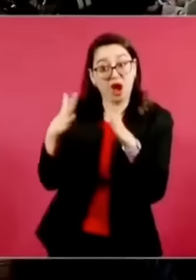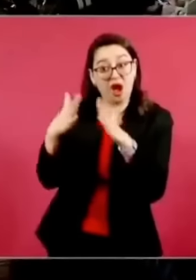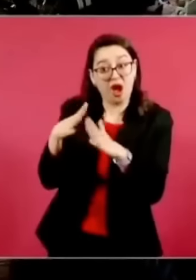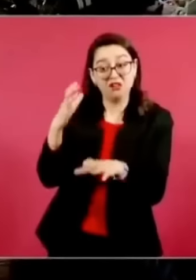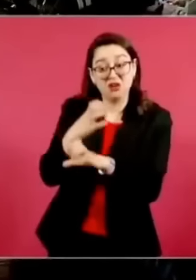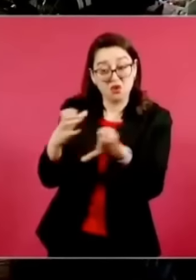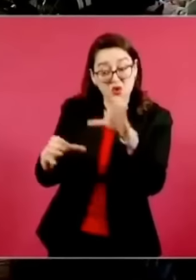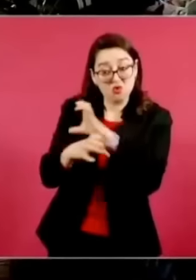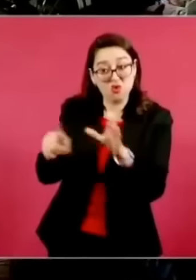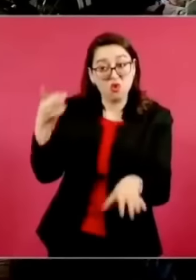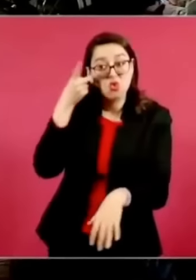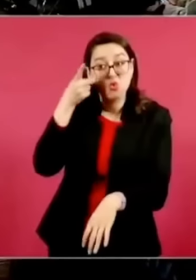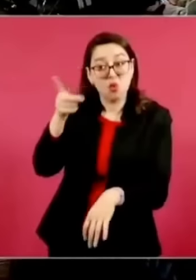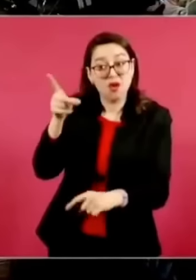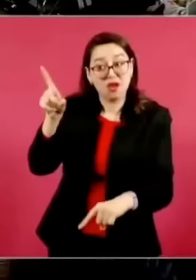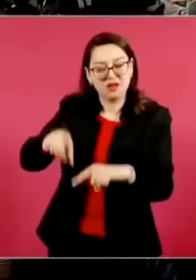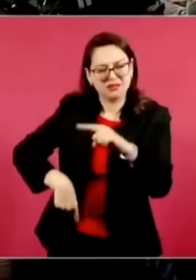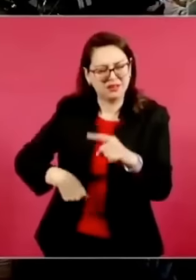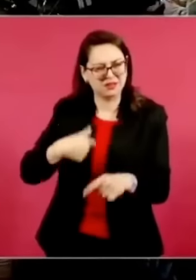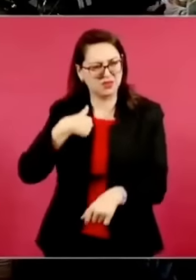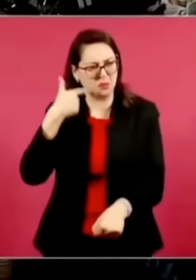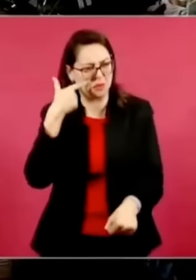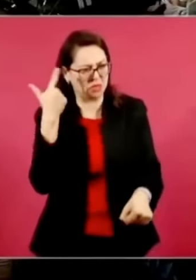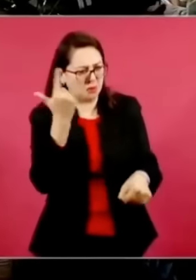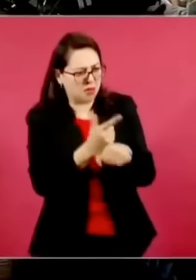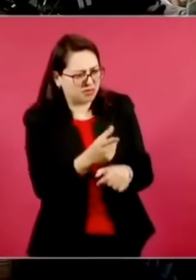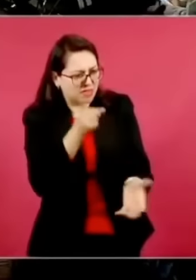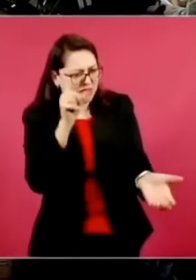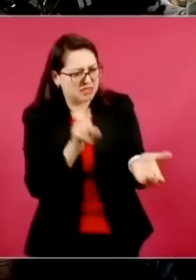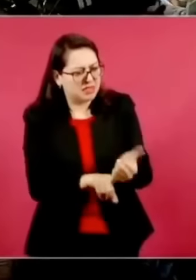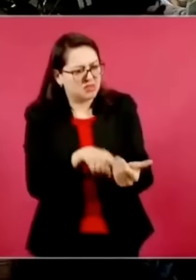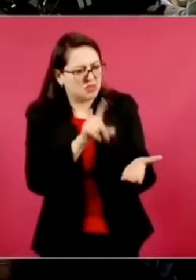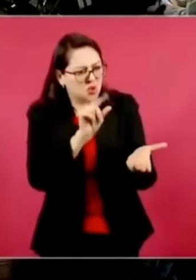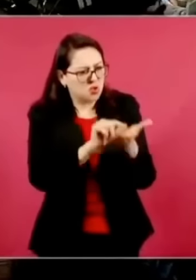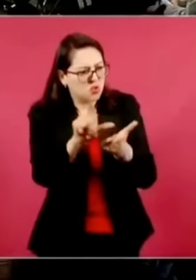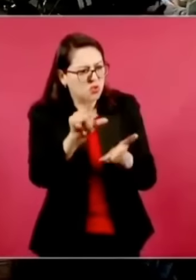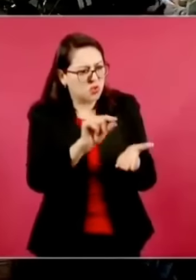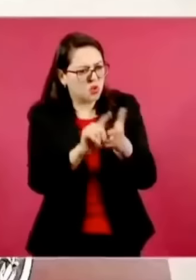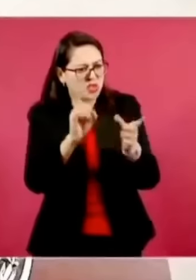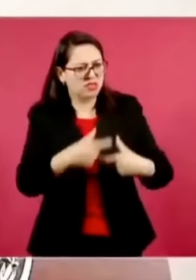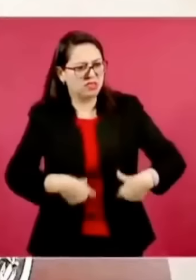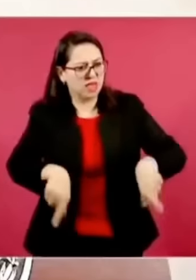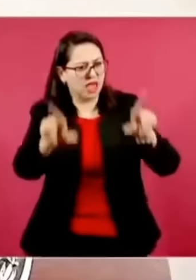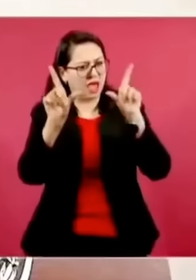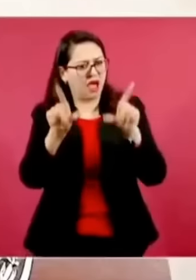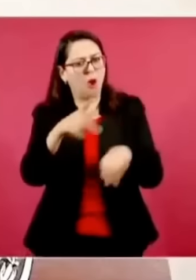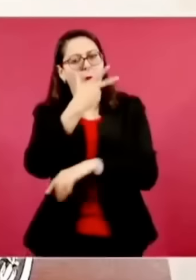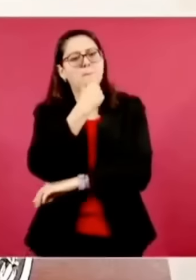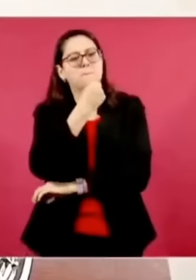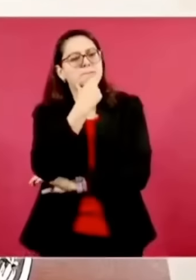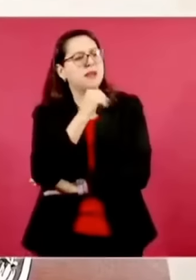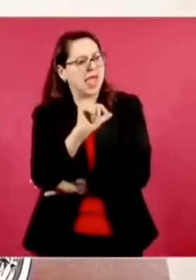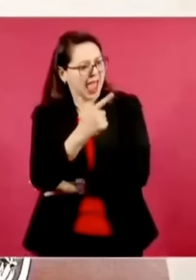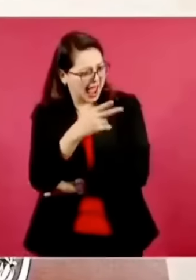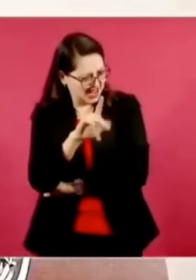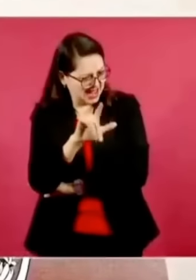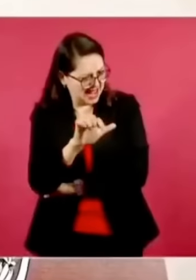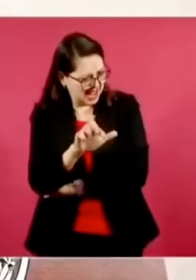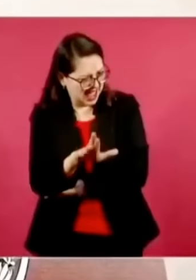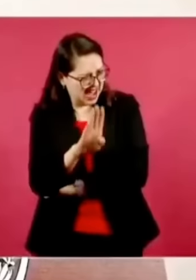Camín. Sí, increíble. A ver, ¿por qué no lo pones?